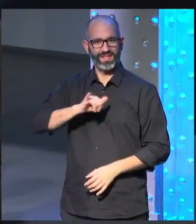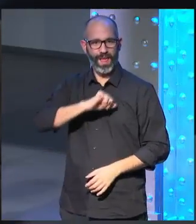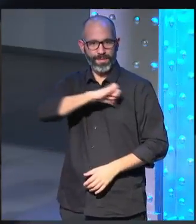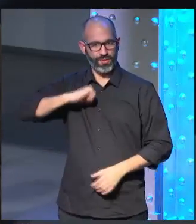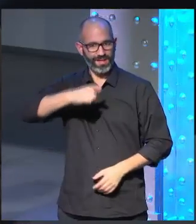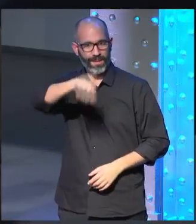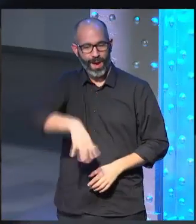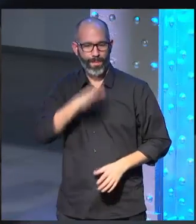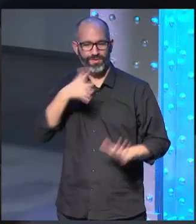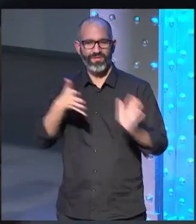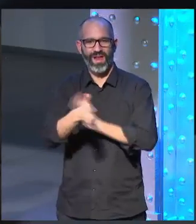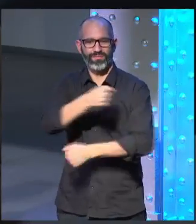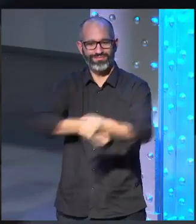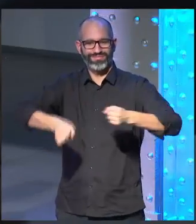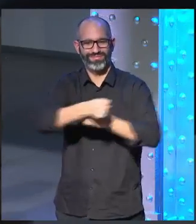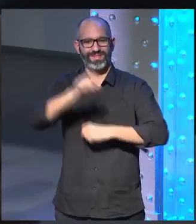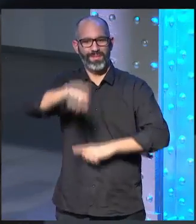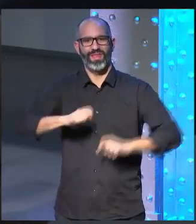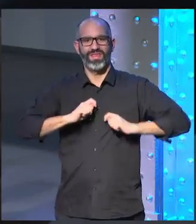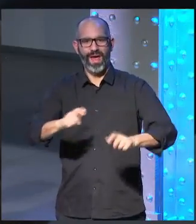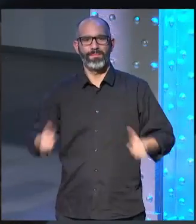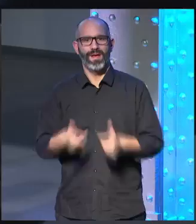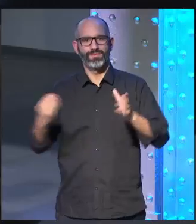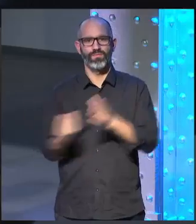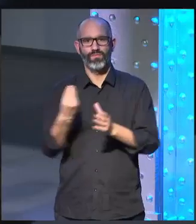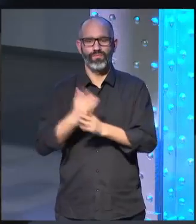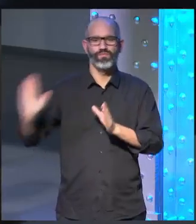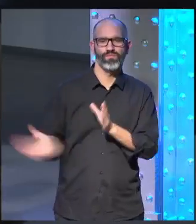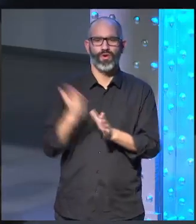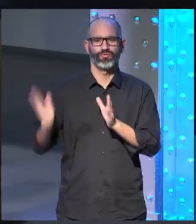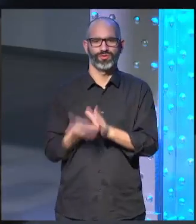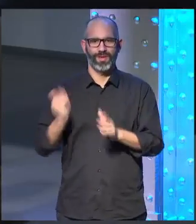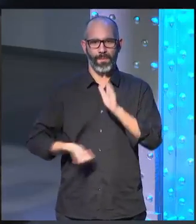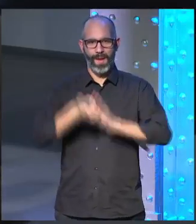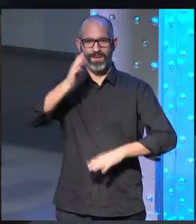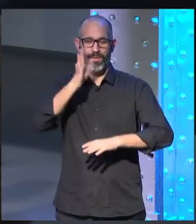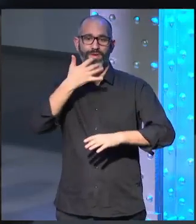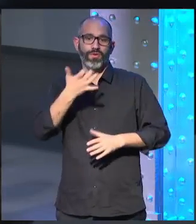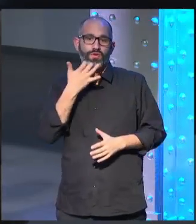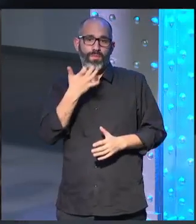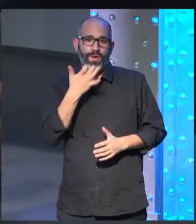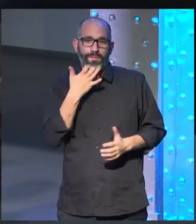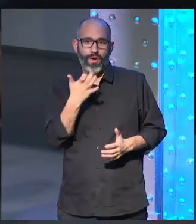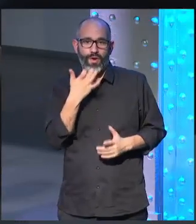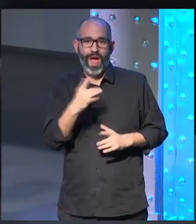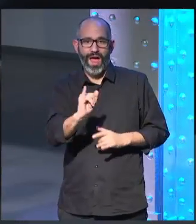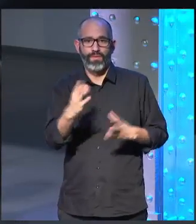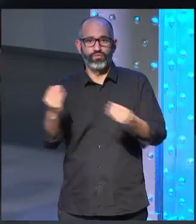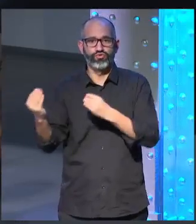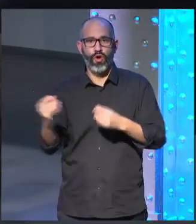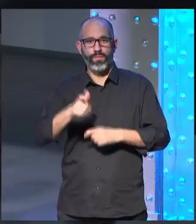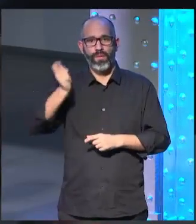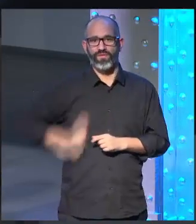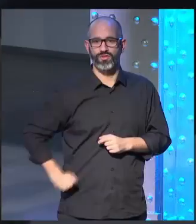diferenciarte y ser más productivo y más exitoso. Yo, por ejemplo, hay muchos colectivos, ¿no?, que se